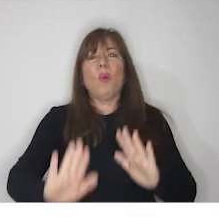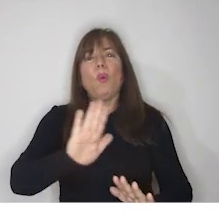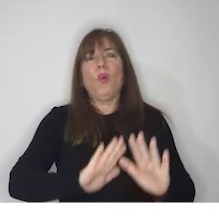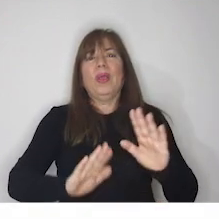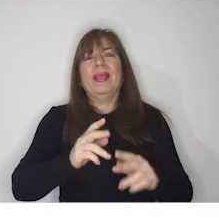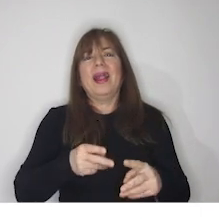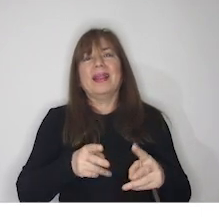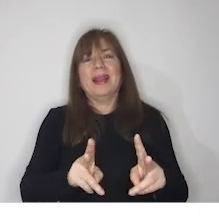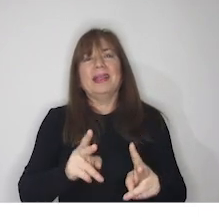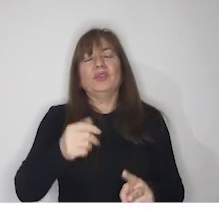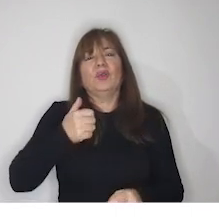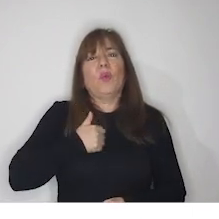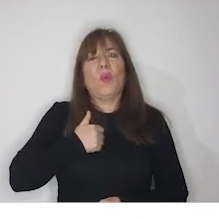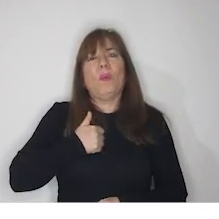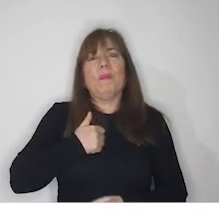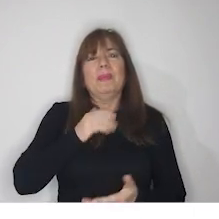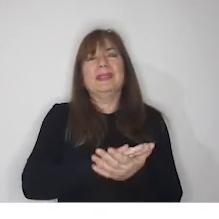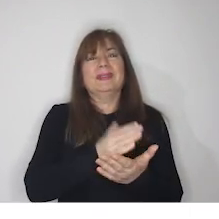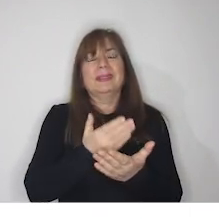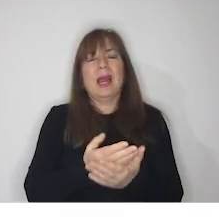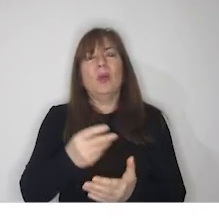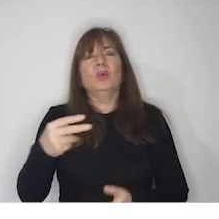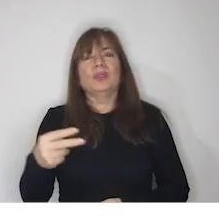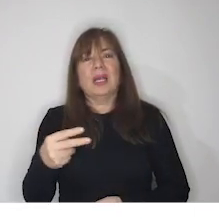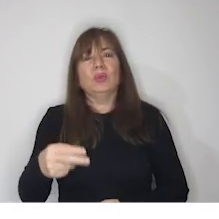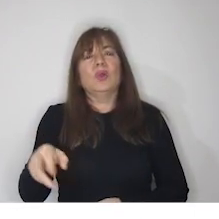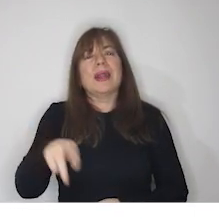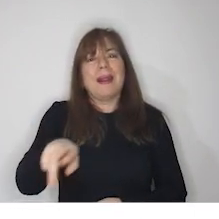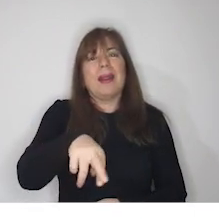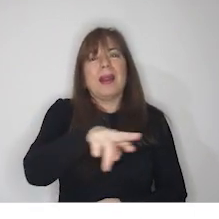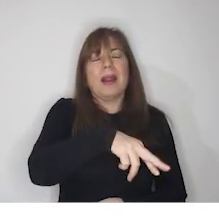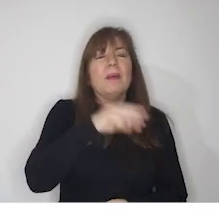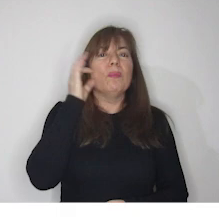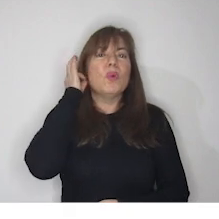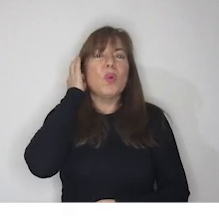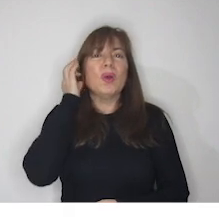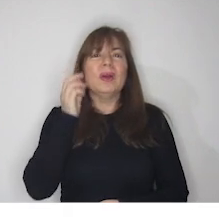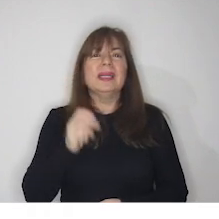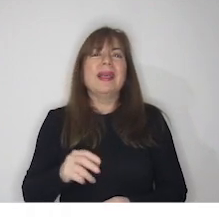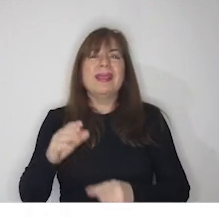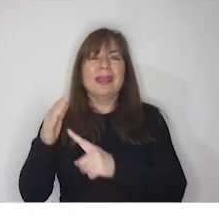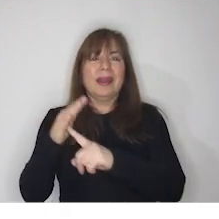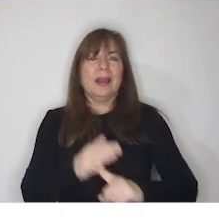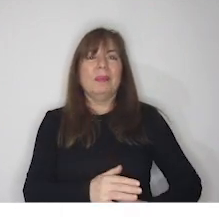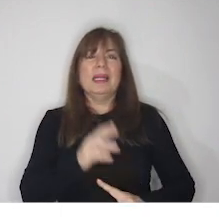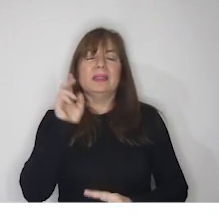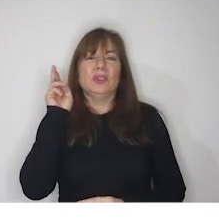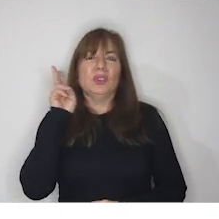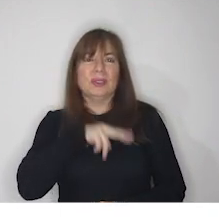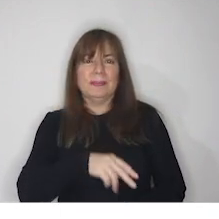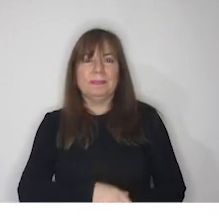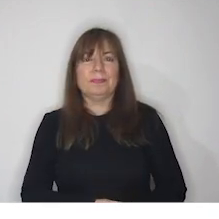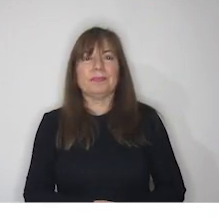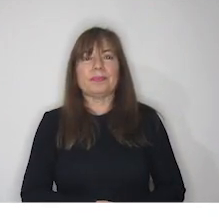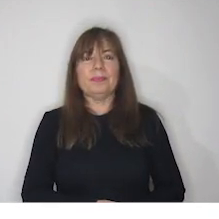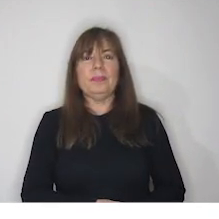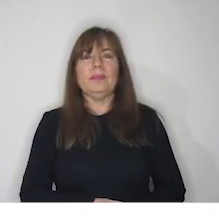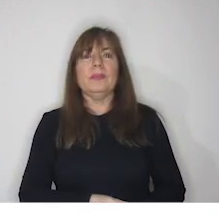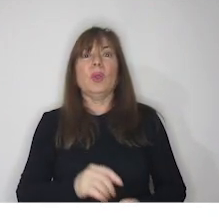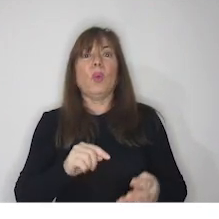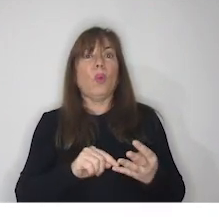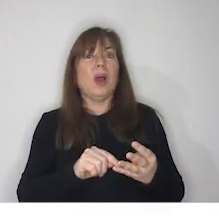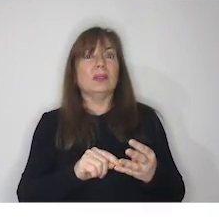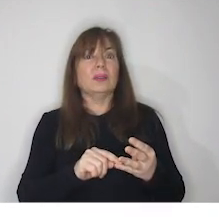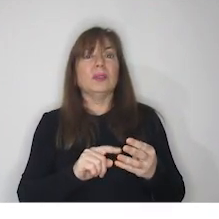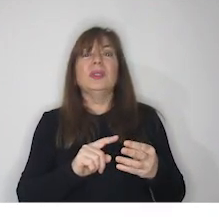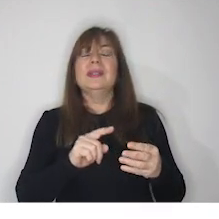significa que los estados tienen la obligación de respetar, proteger y cumplir los derechos relacionados con la salud sexual y reproductiva de las mujeres